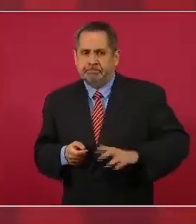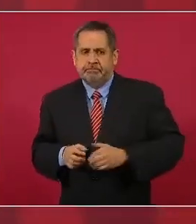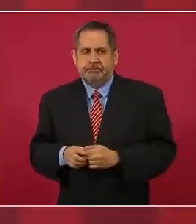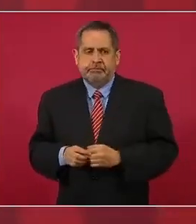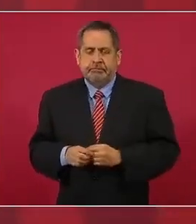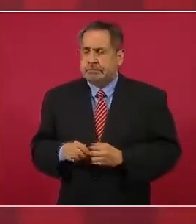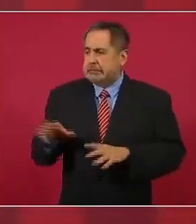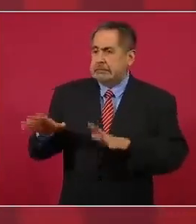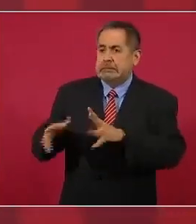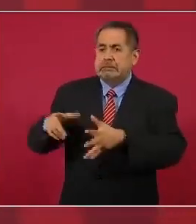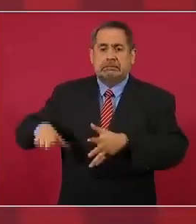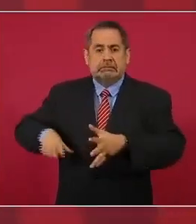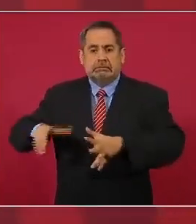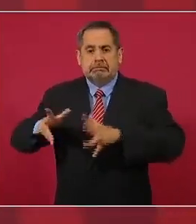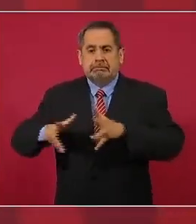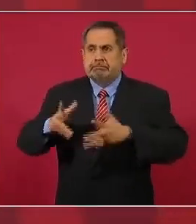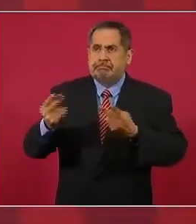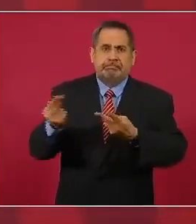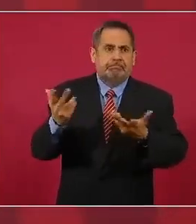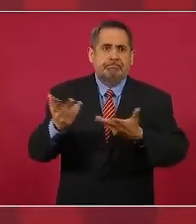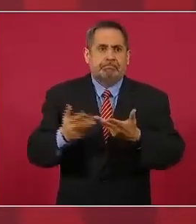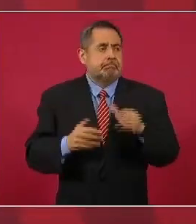Oye, échame la mano,